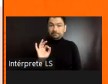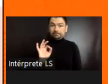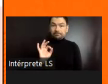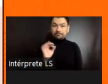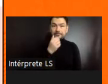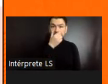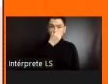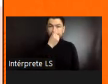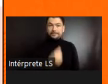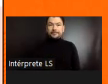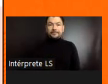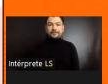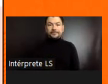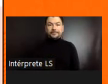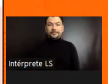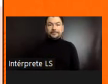Sí.